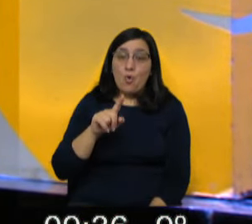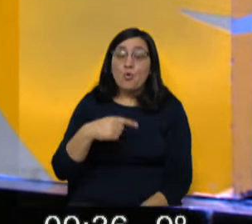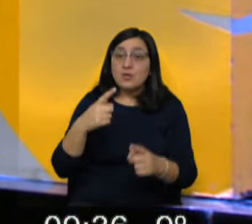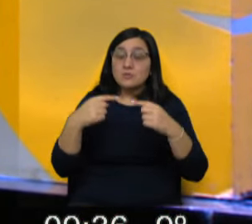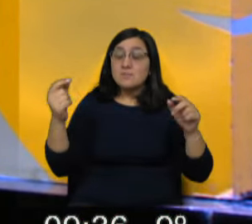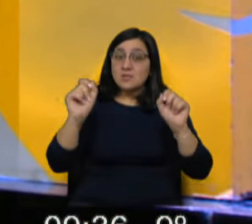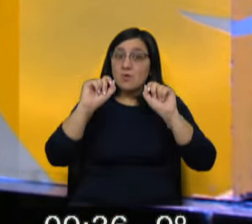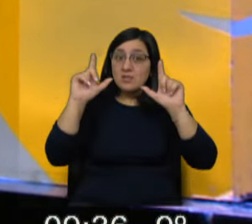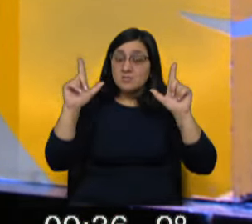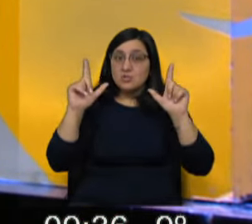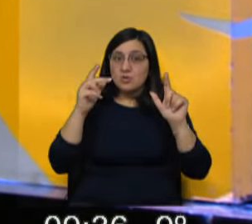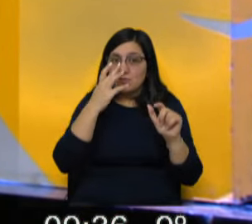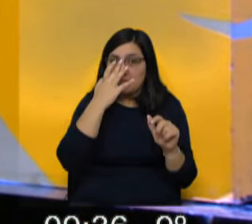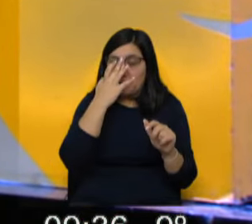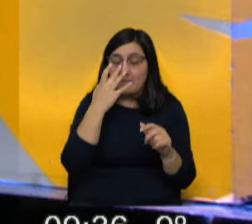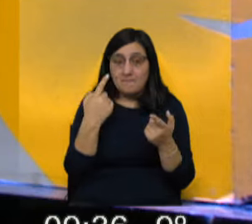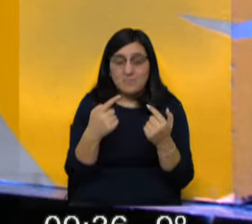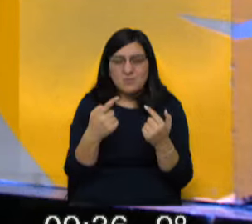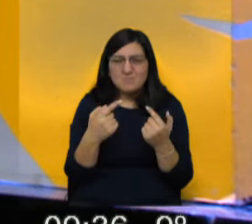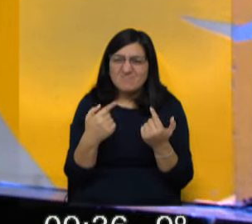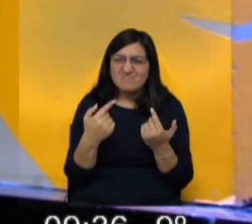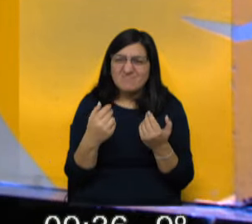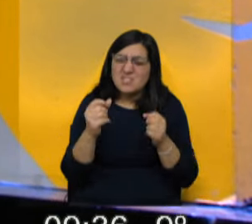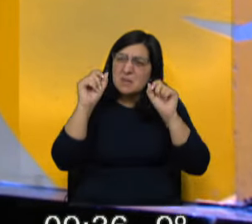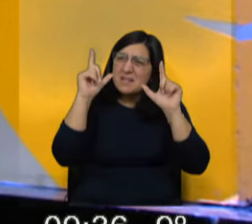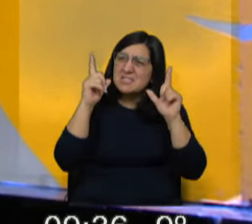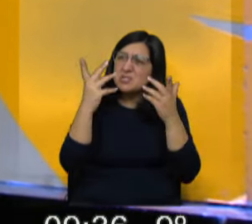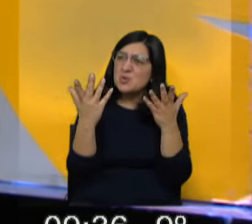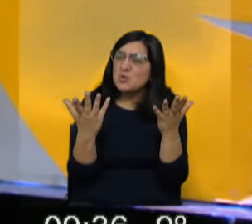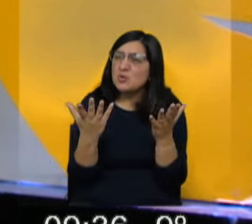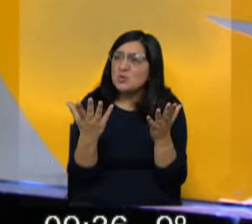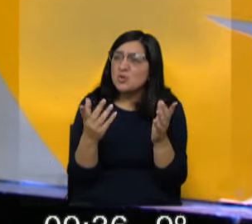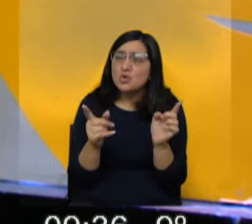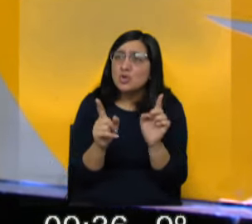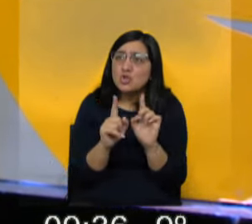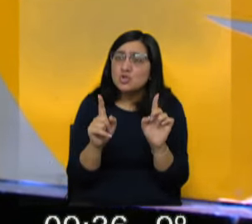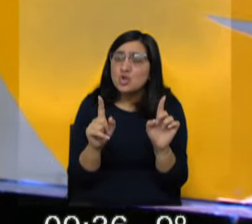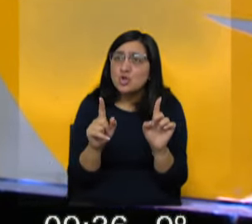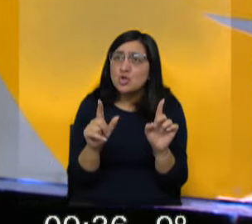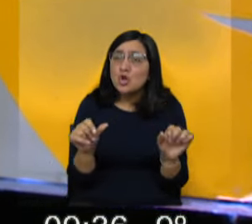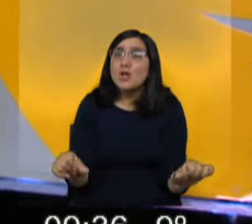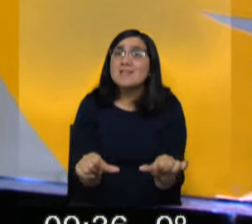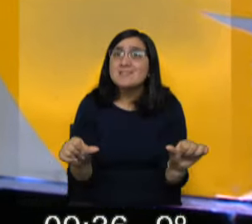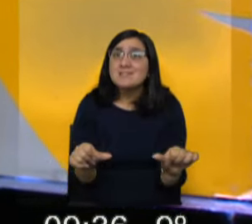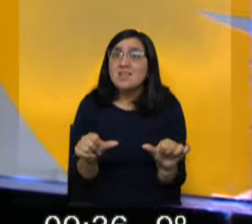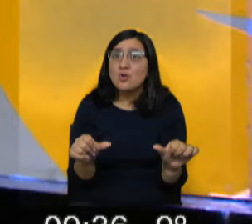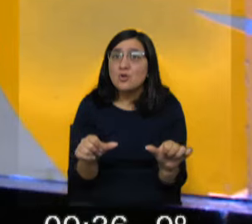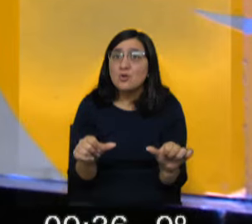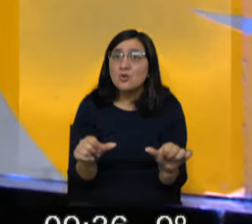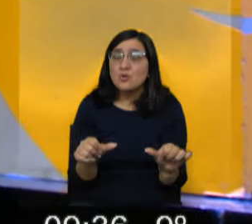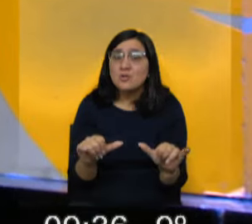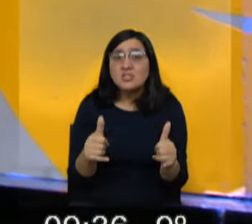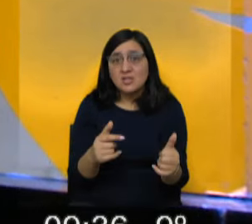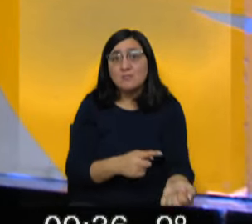mucho la atención, lo que me llama la atención no son los hechos de los cuales... ya